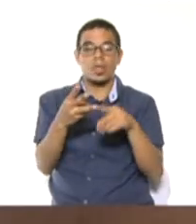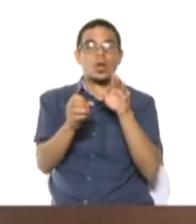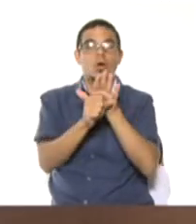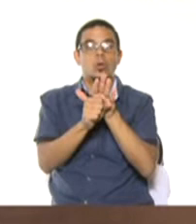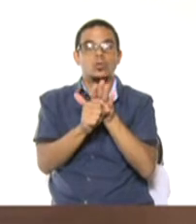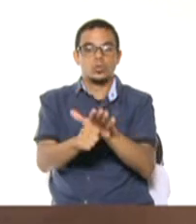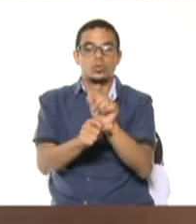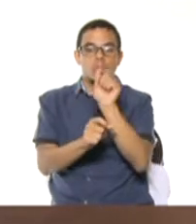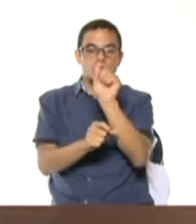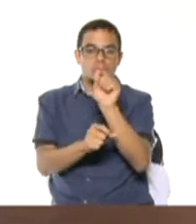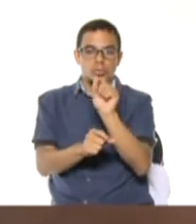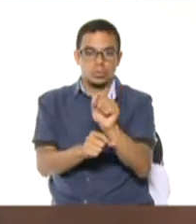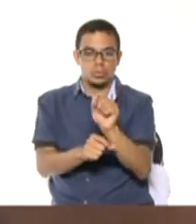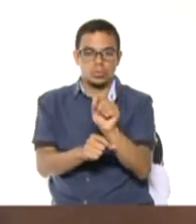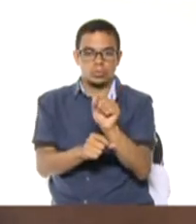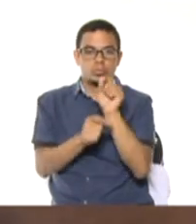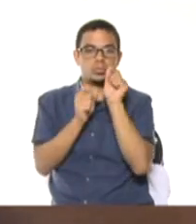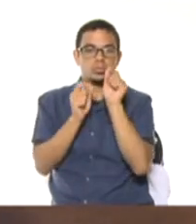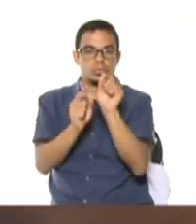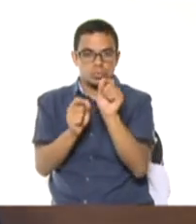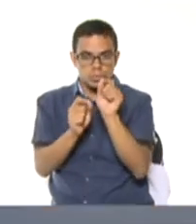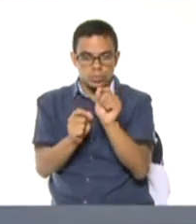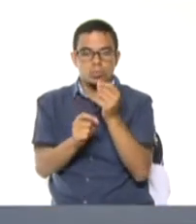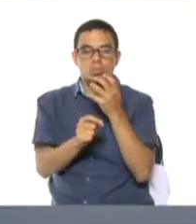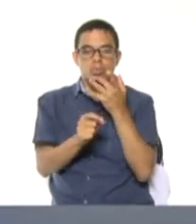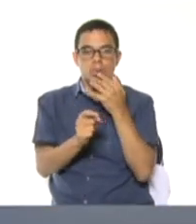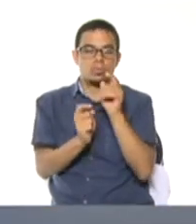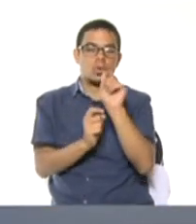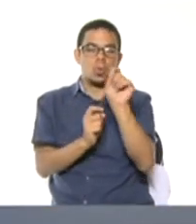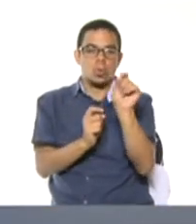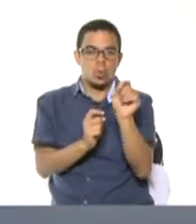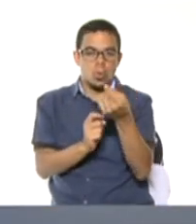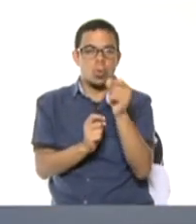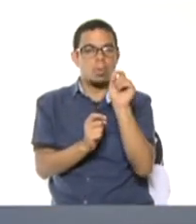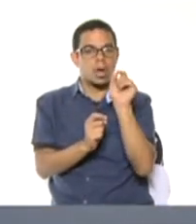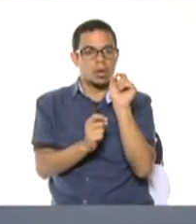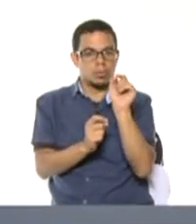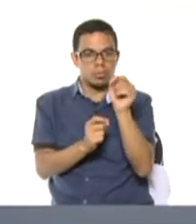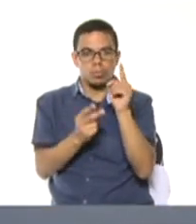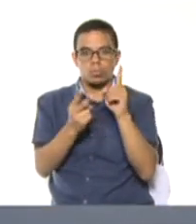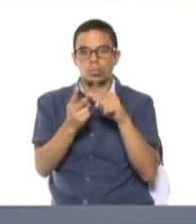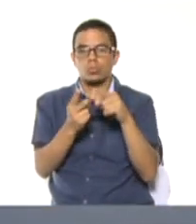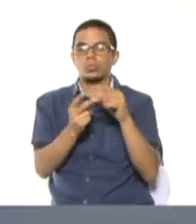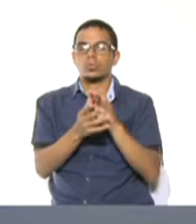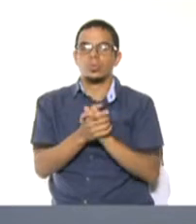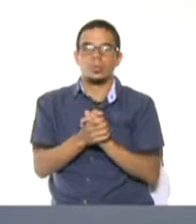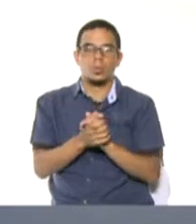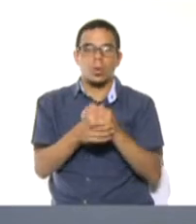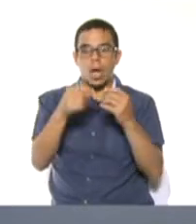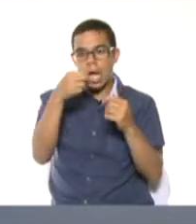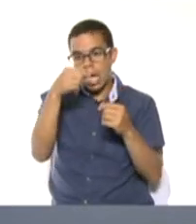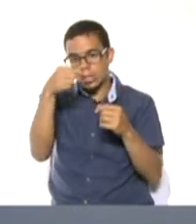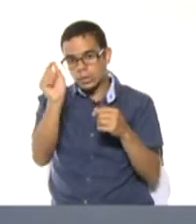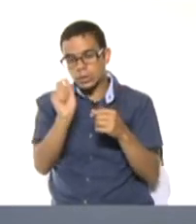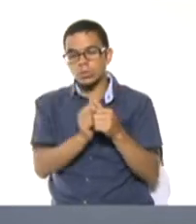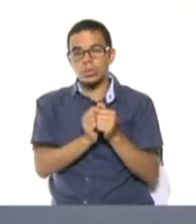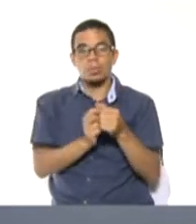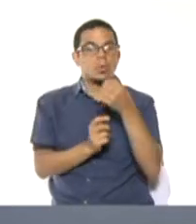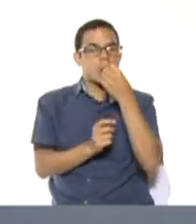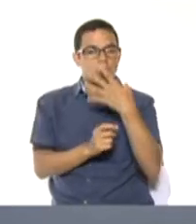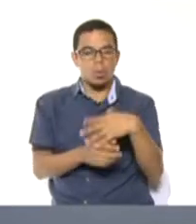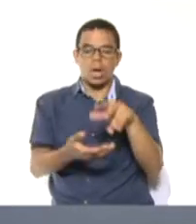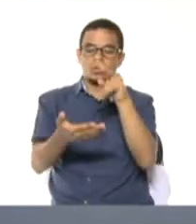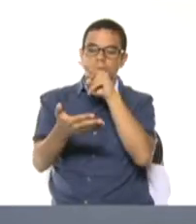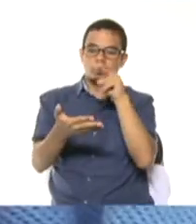Los signos de puntuación permiten una buena lectura y una buena entonación. Esto